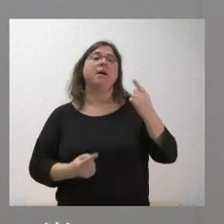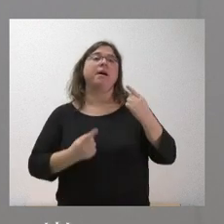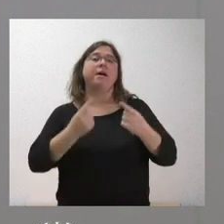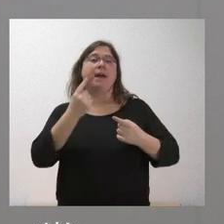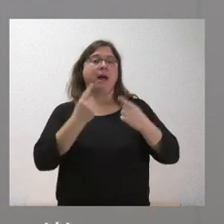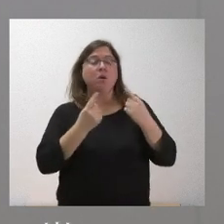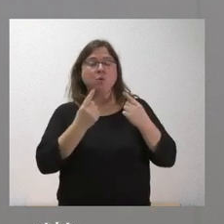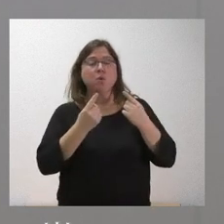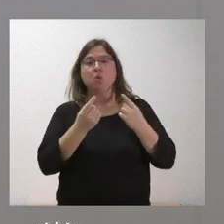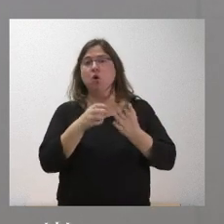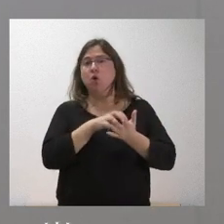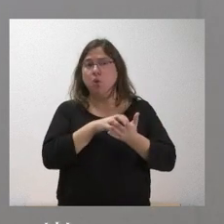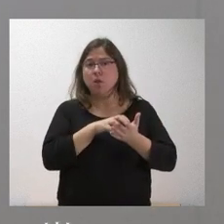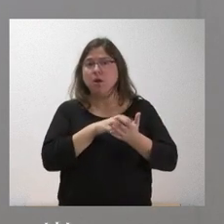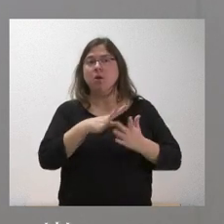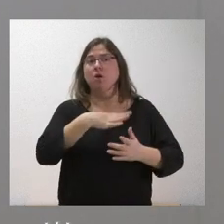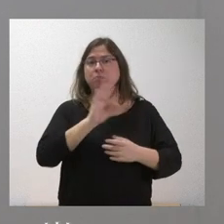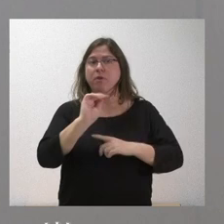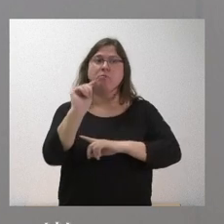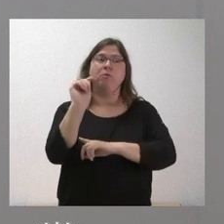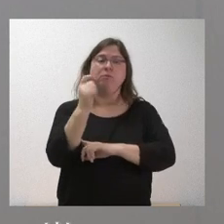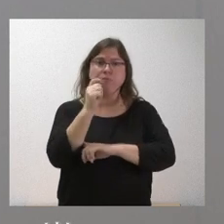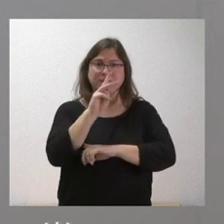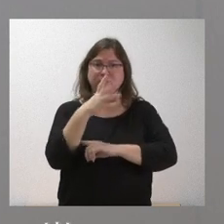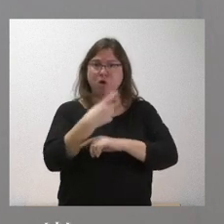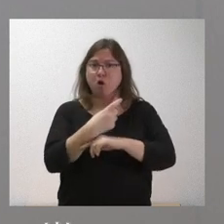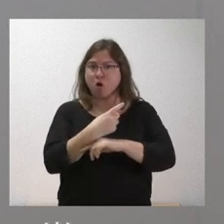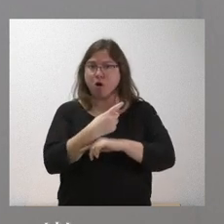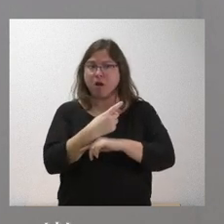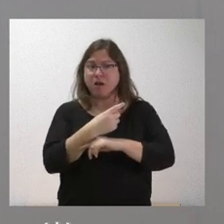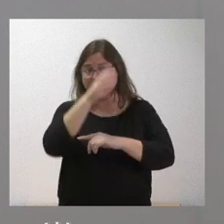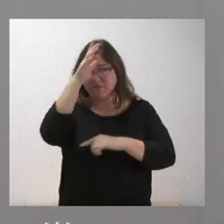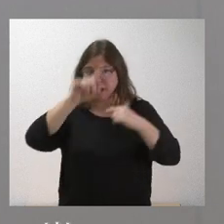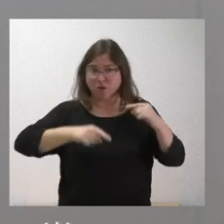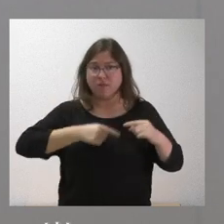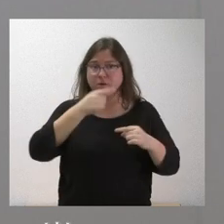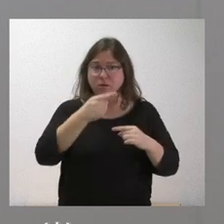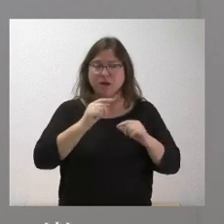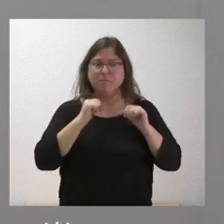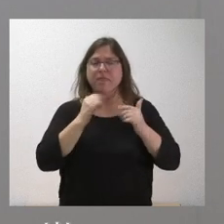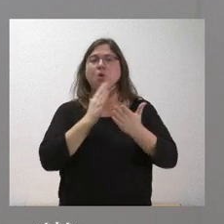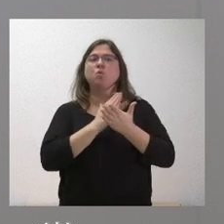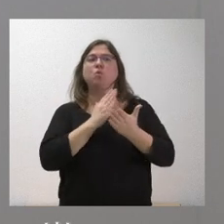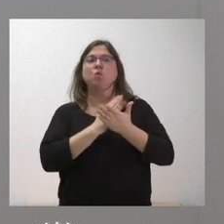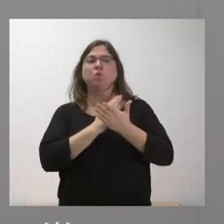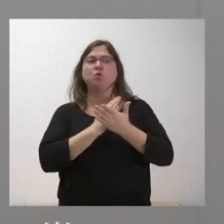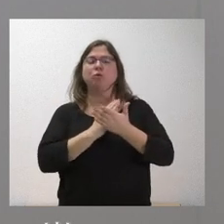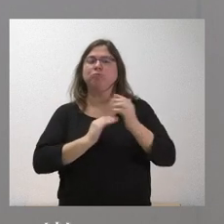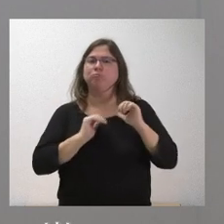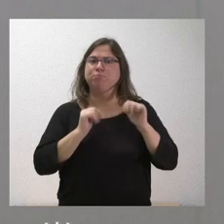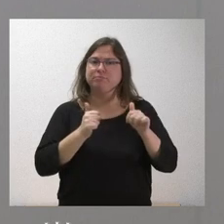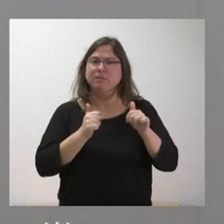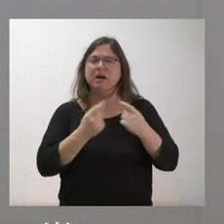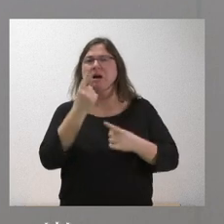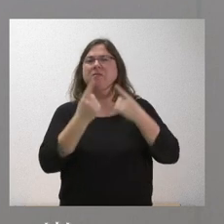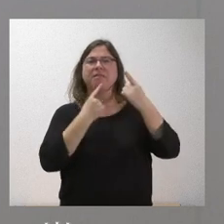dudaban de que fuéramos capaces de implantar las 35 horas a la vuelta del verano con el comienzo de un curso académico había quien